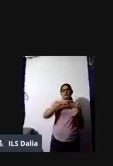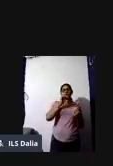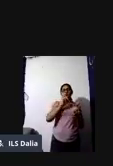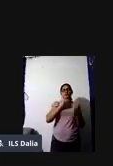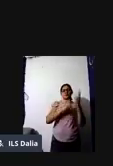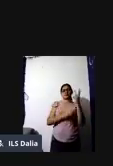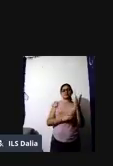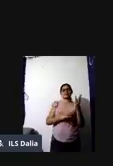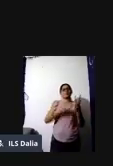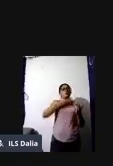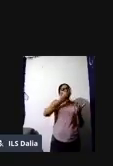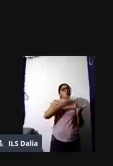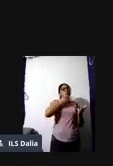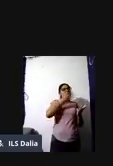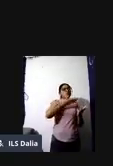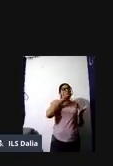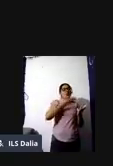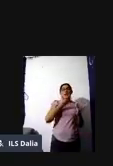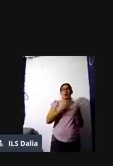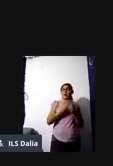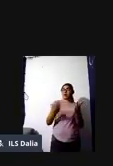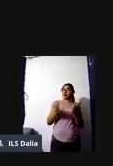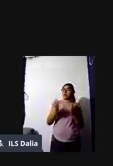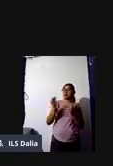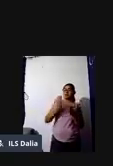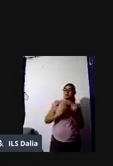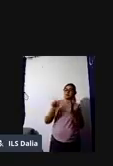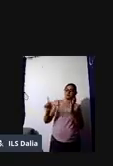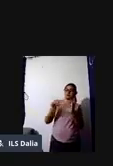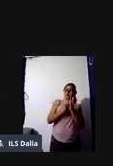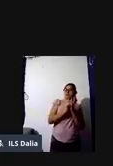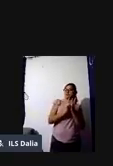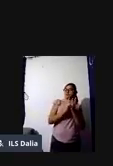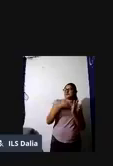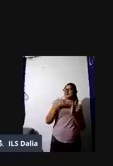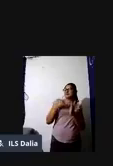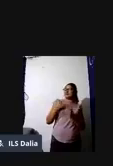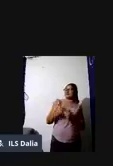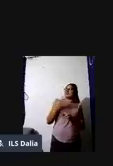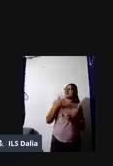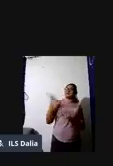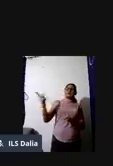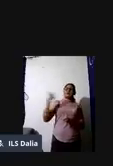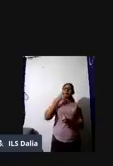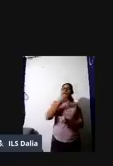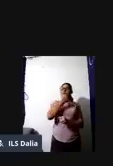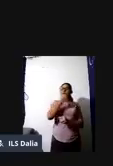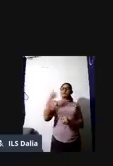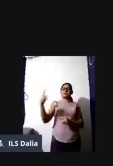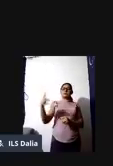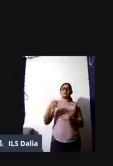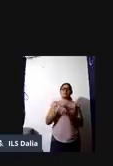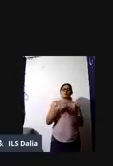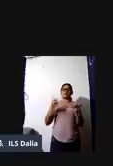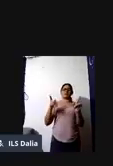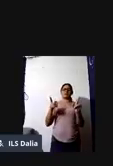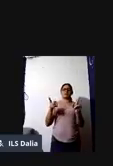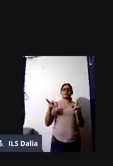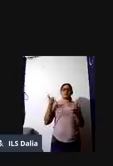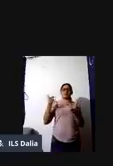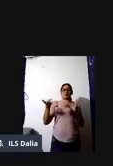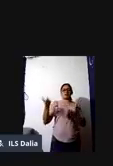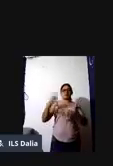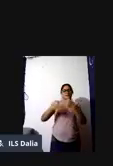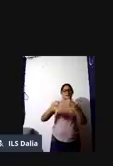estarnos arrebatando el poder, pues. Entonces, cuando él entra, trae una visión más serena, trae una visión distinta, un